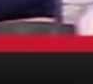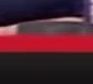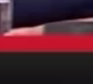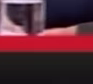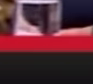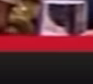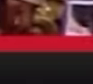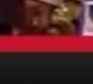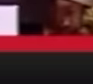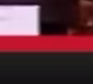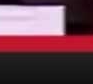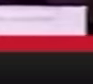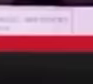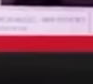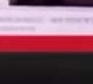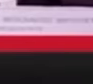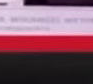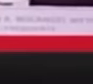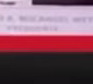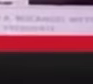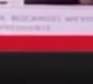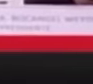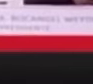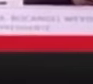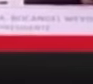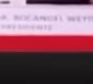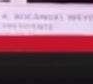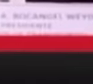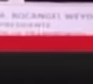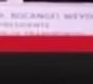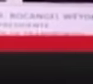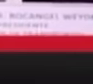Nos habíamos quedado en la parte de 28 de julio, todo eso está